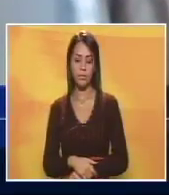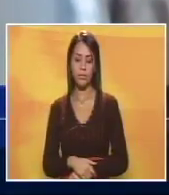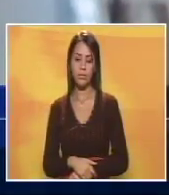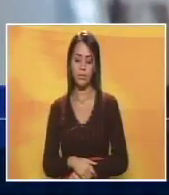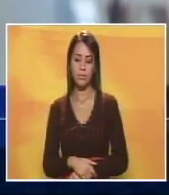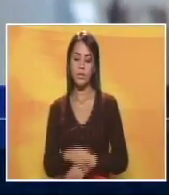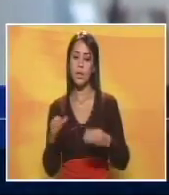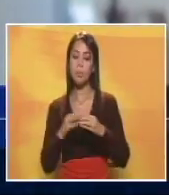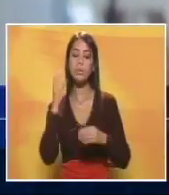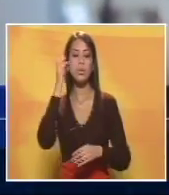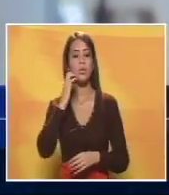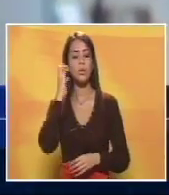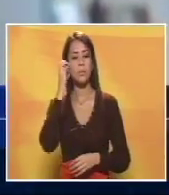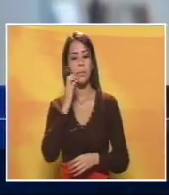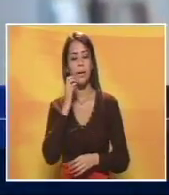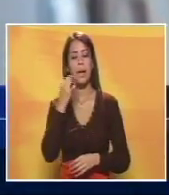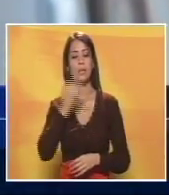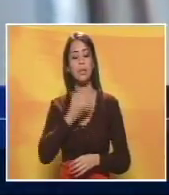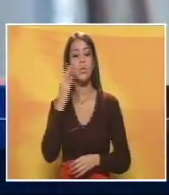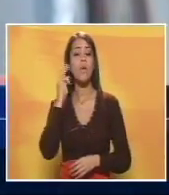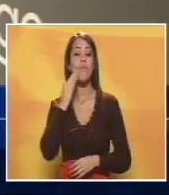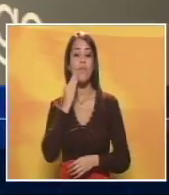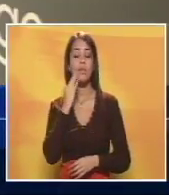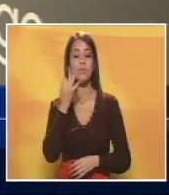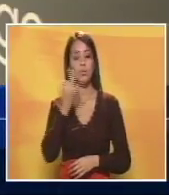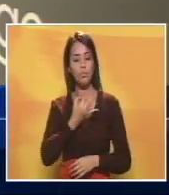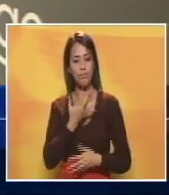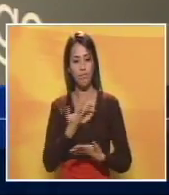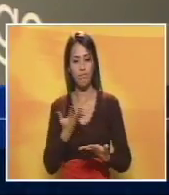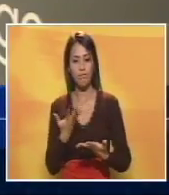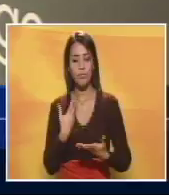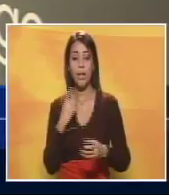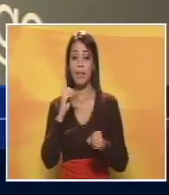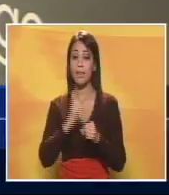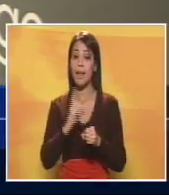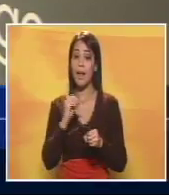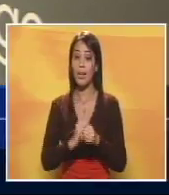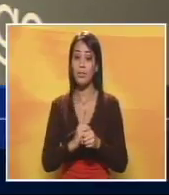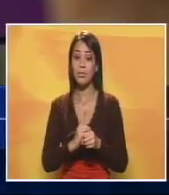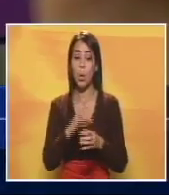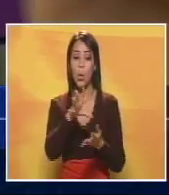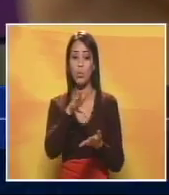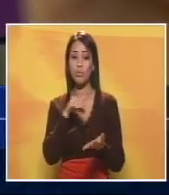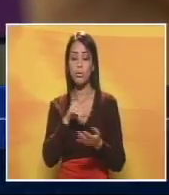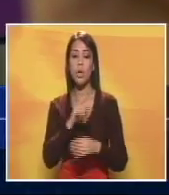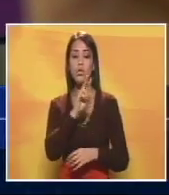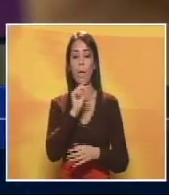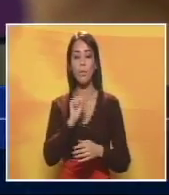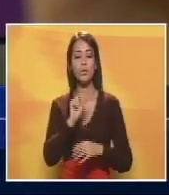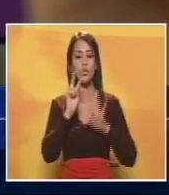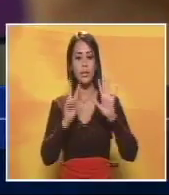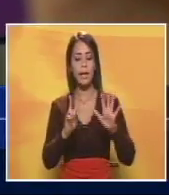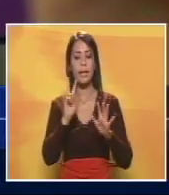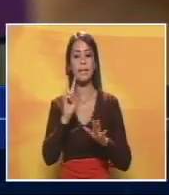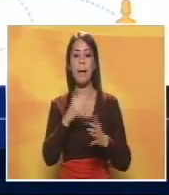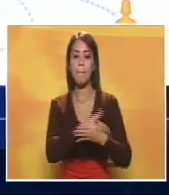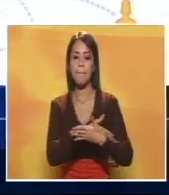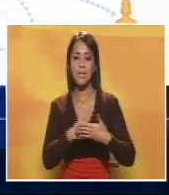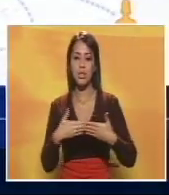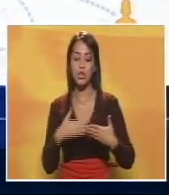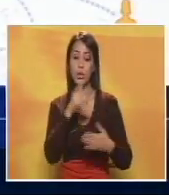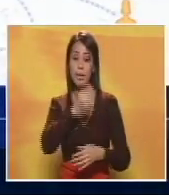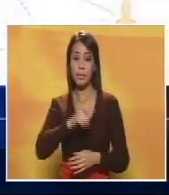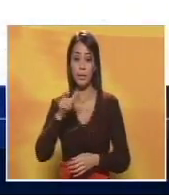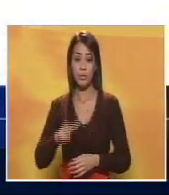La Comisión Europea aseguró que Facebook confirmó la filtración de datos de 2.7 millones de